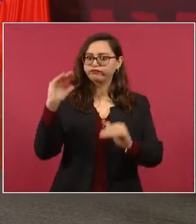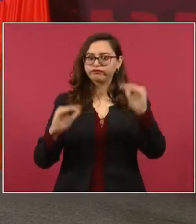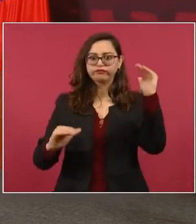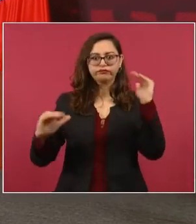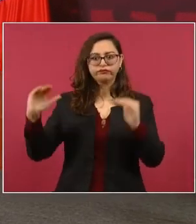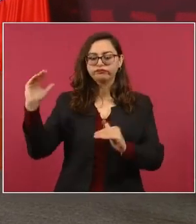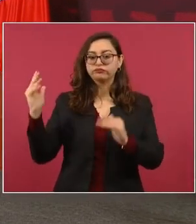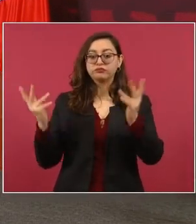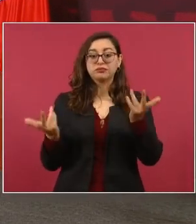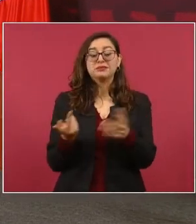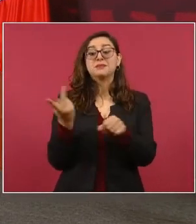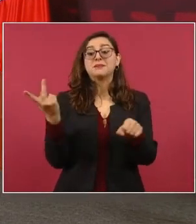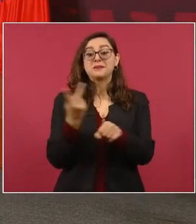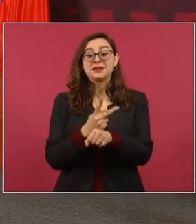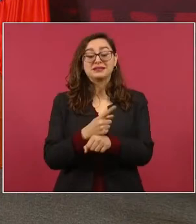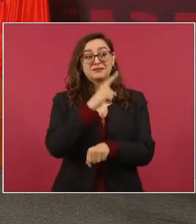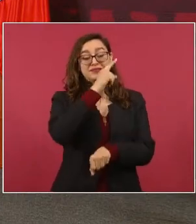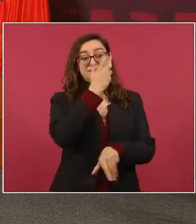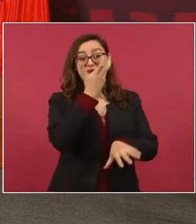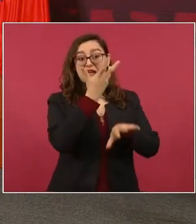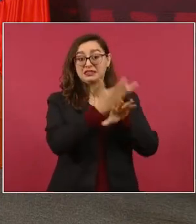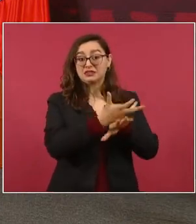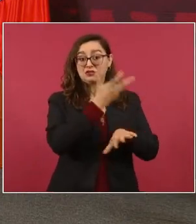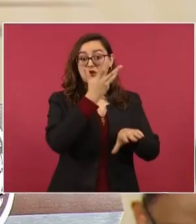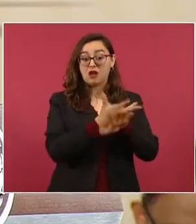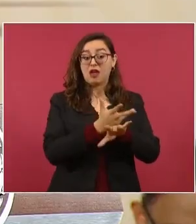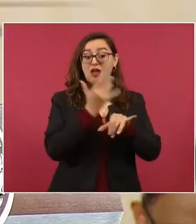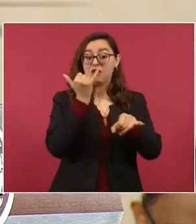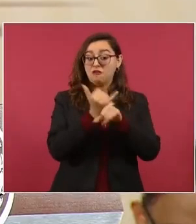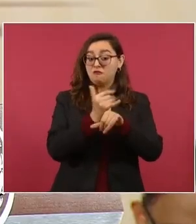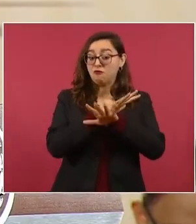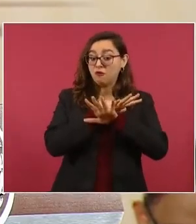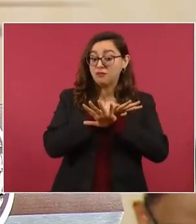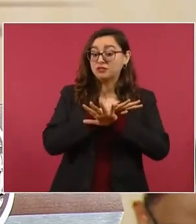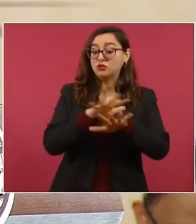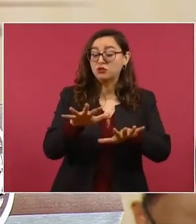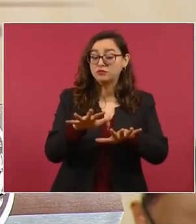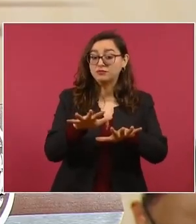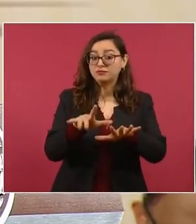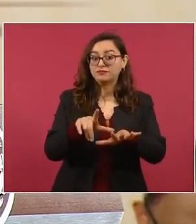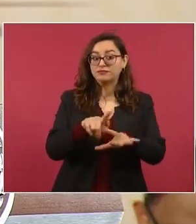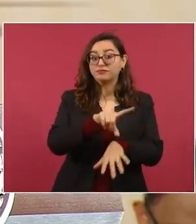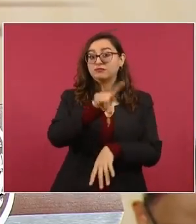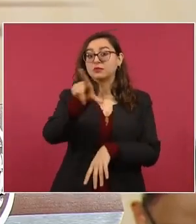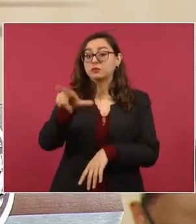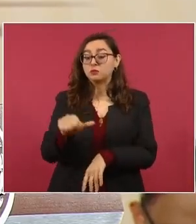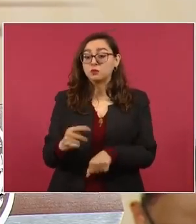informan algo en Estados Unidos y se subió